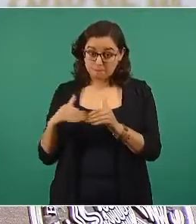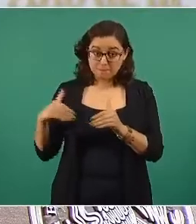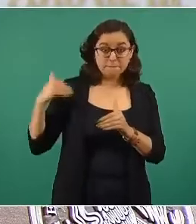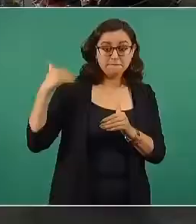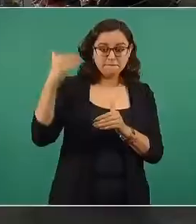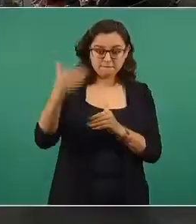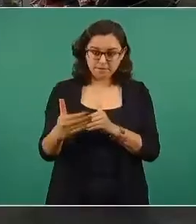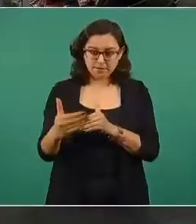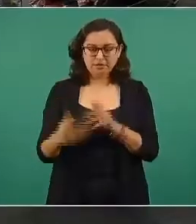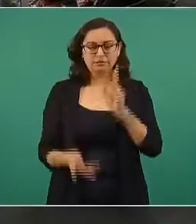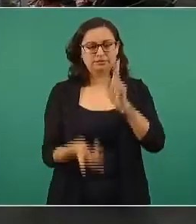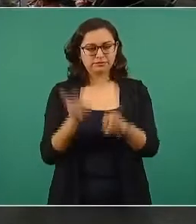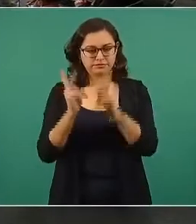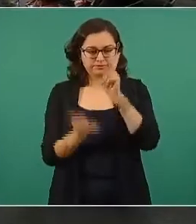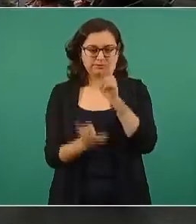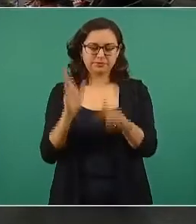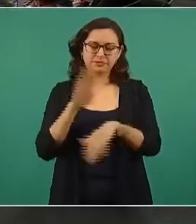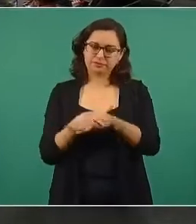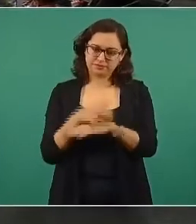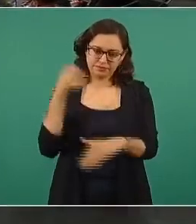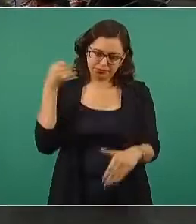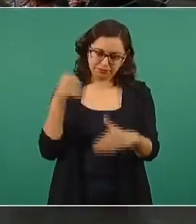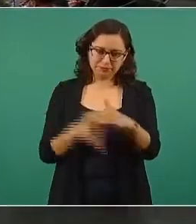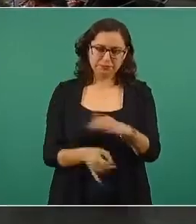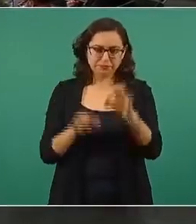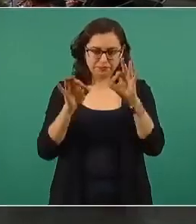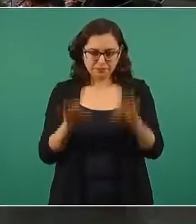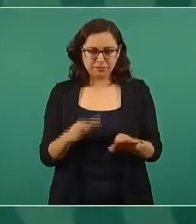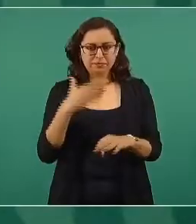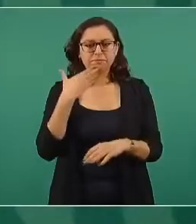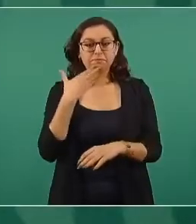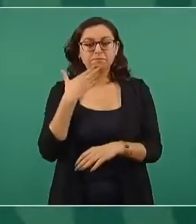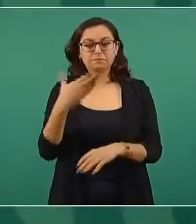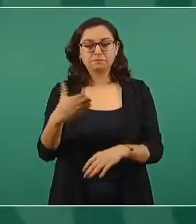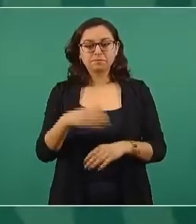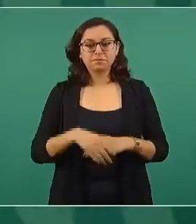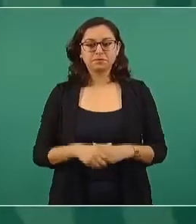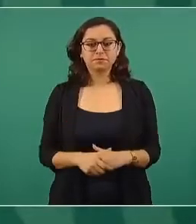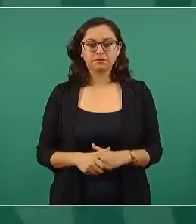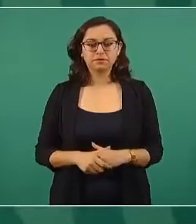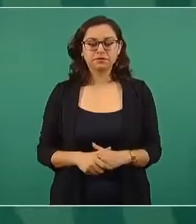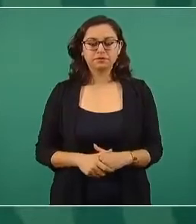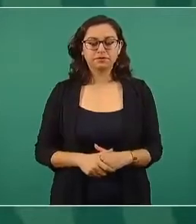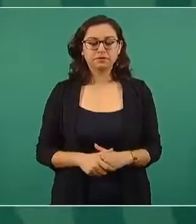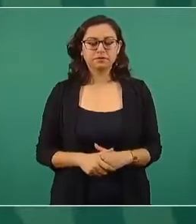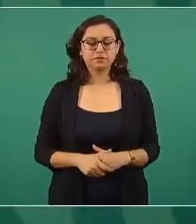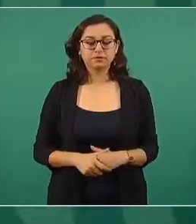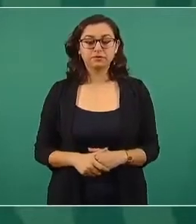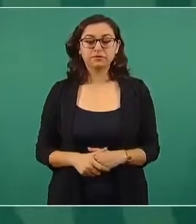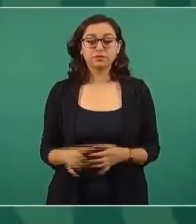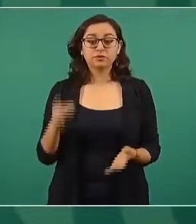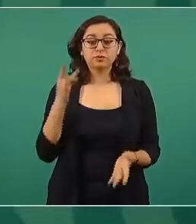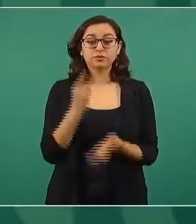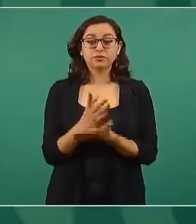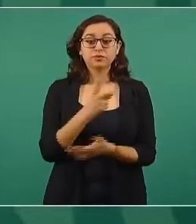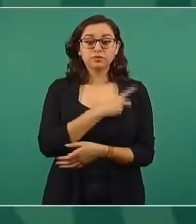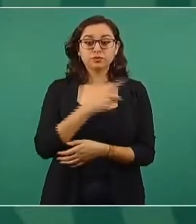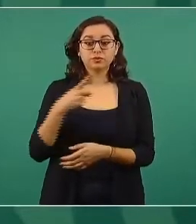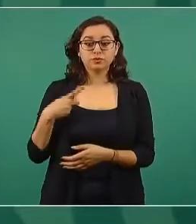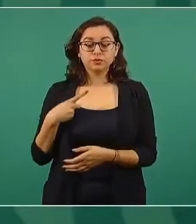Solo decir en este y en todos los casos